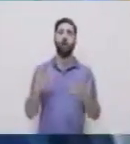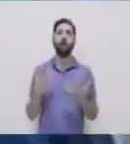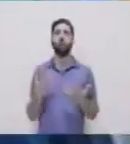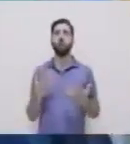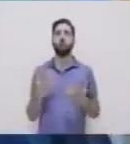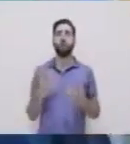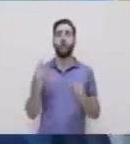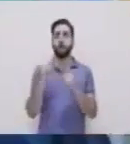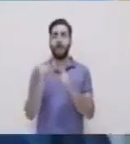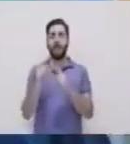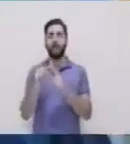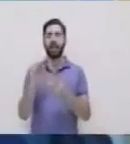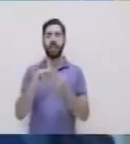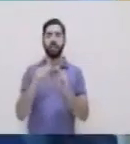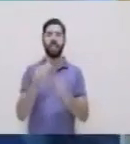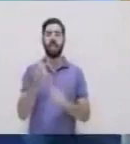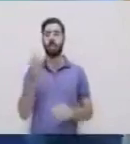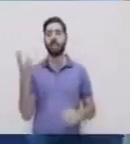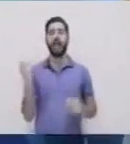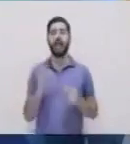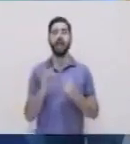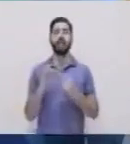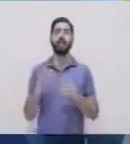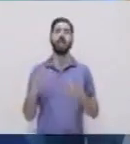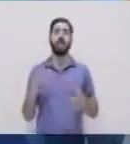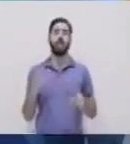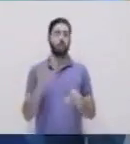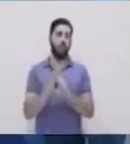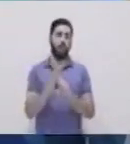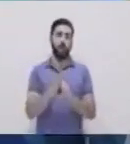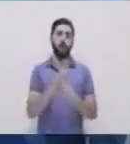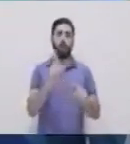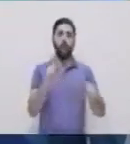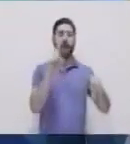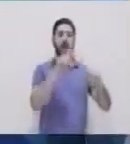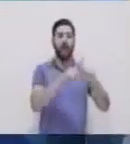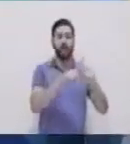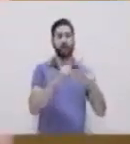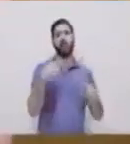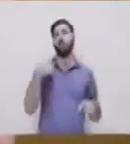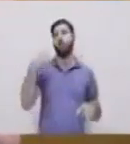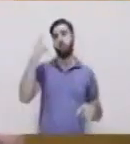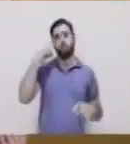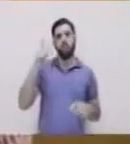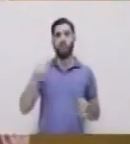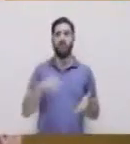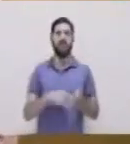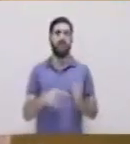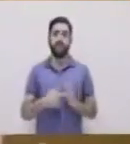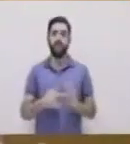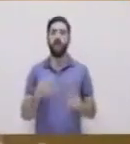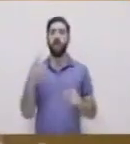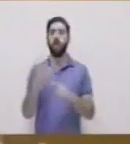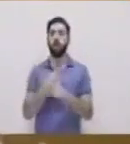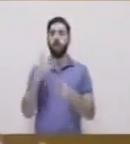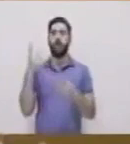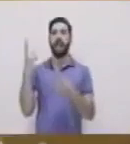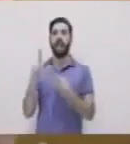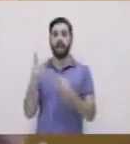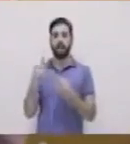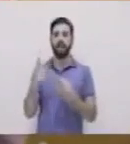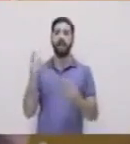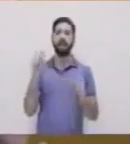Pues utilizamos, por ejemplo, la X, que es como una incógnita. Utilizamos diferentes